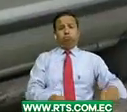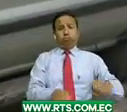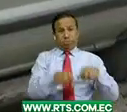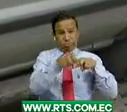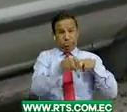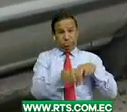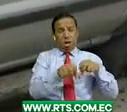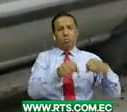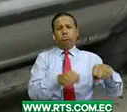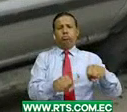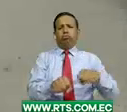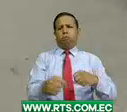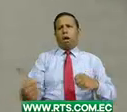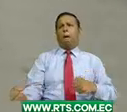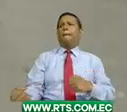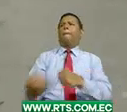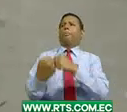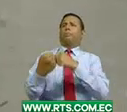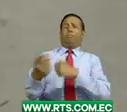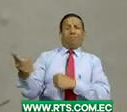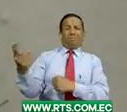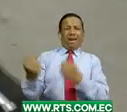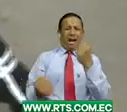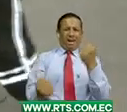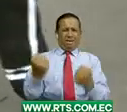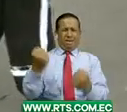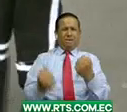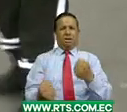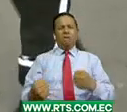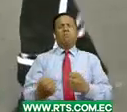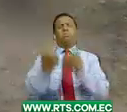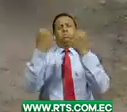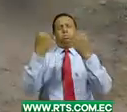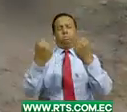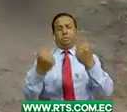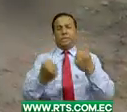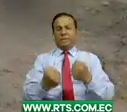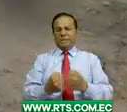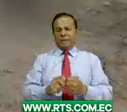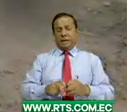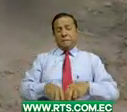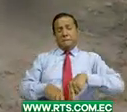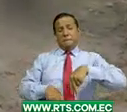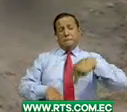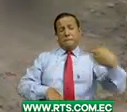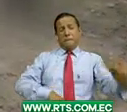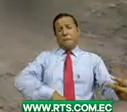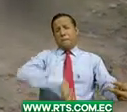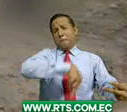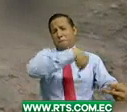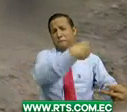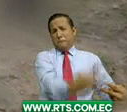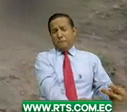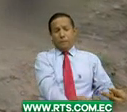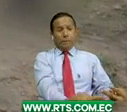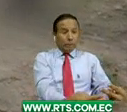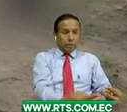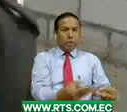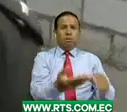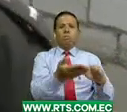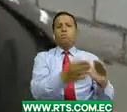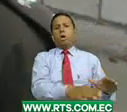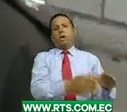pareja se impactó contra este auto. Como resultado, fueron lanzados a varios metros de la vía principal donde